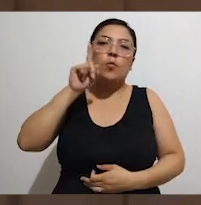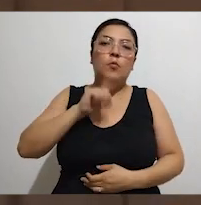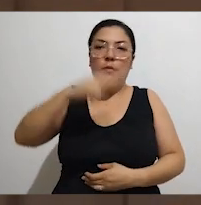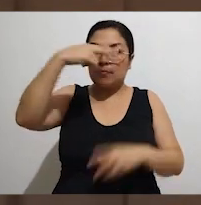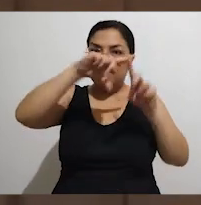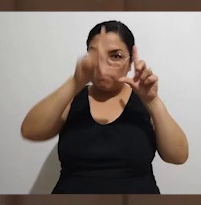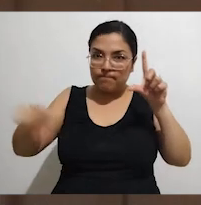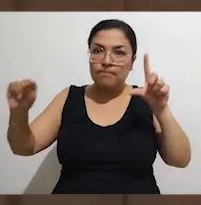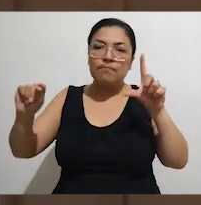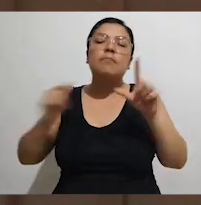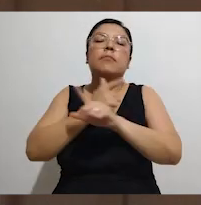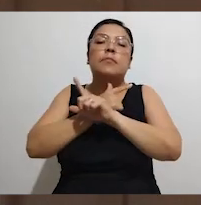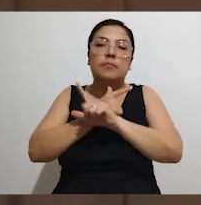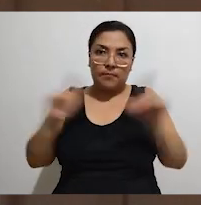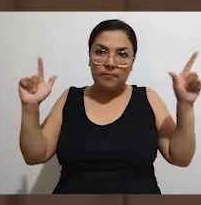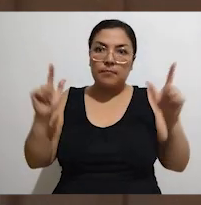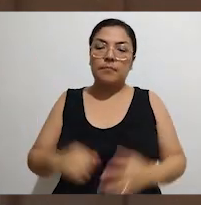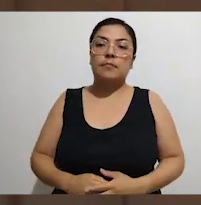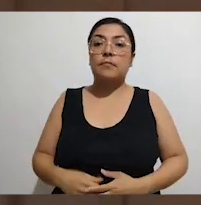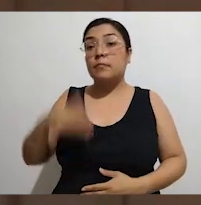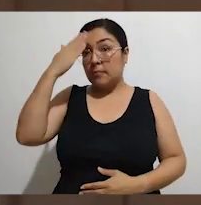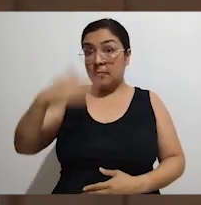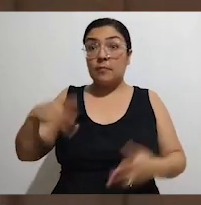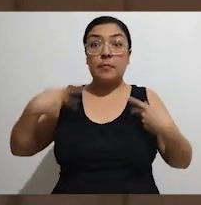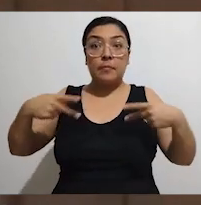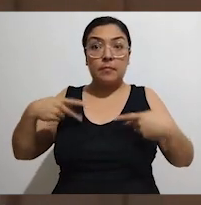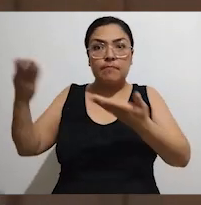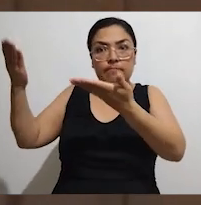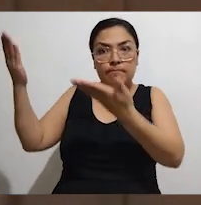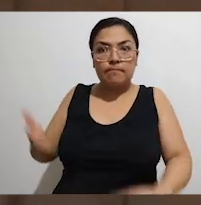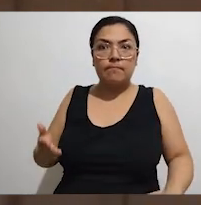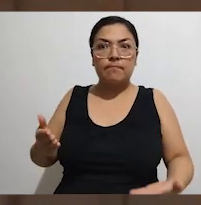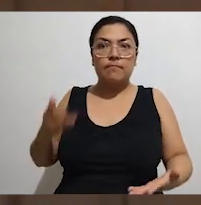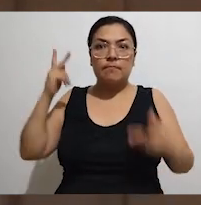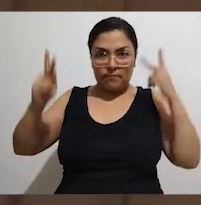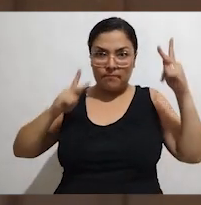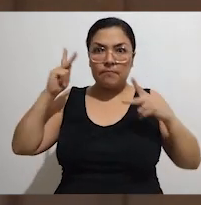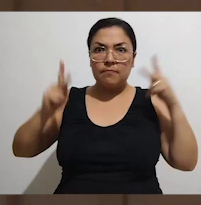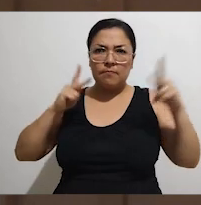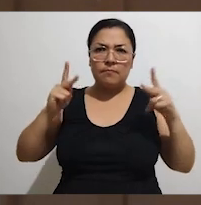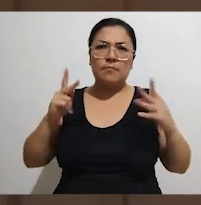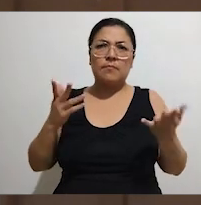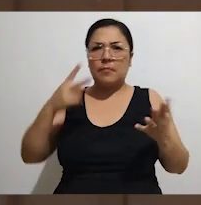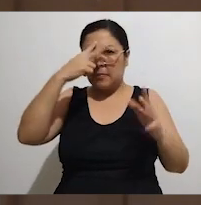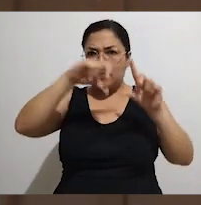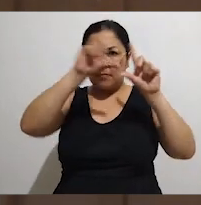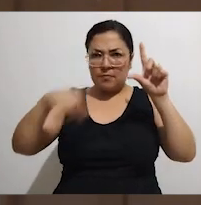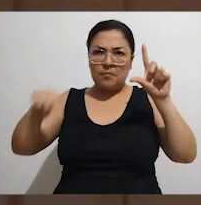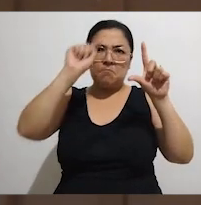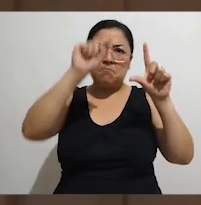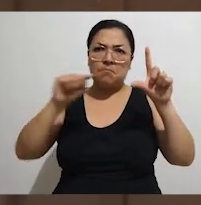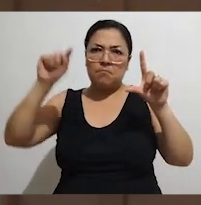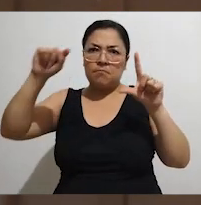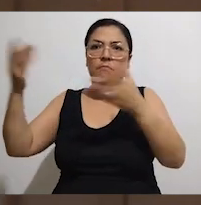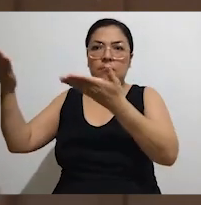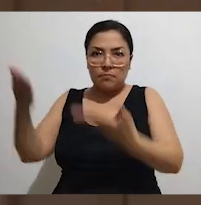ese sentido, obviamente tuvimos personas que vinieron de muchas entidades federativas del país y estuvieron atentas